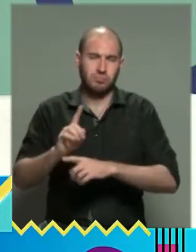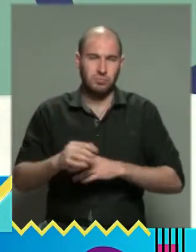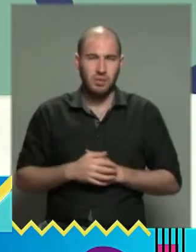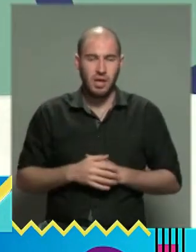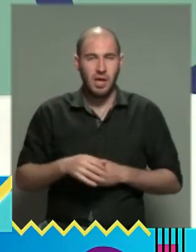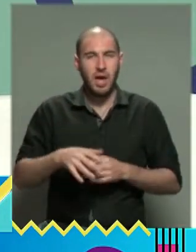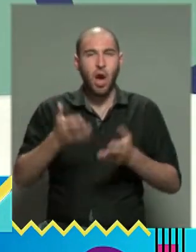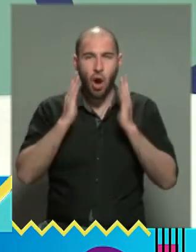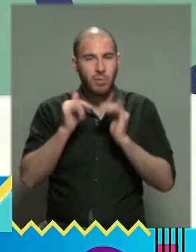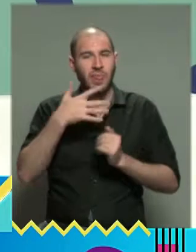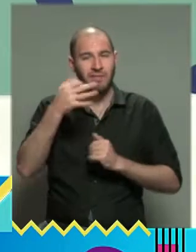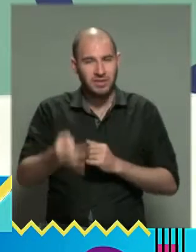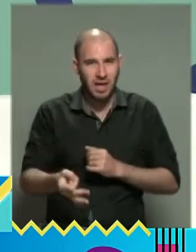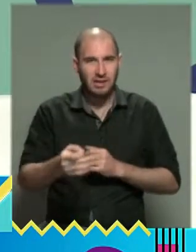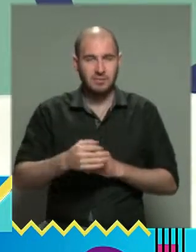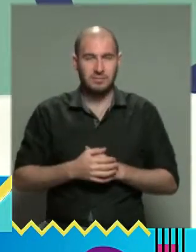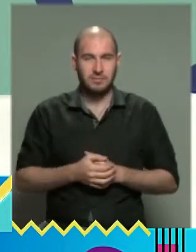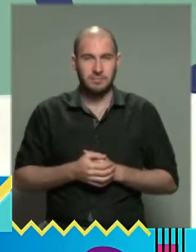que los chicos realmente tengan